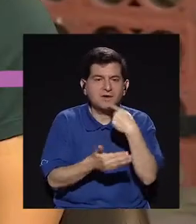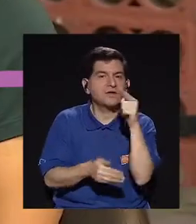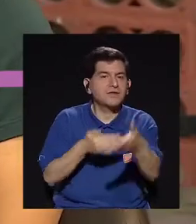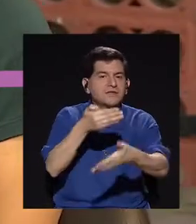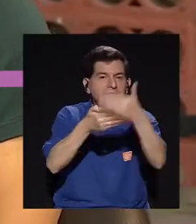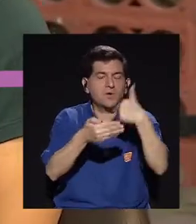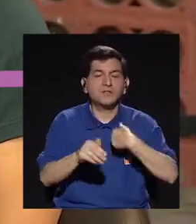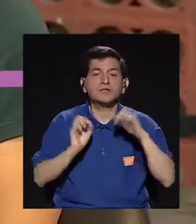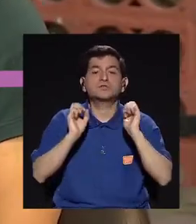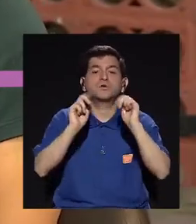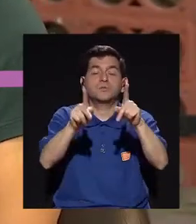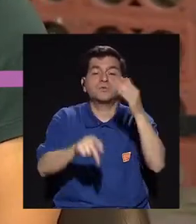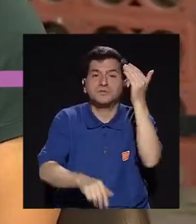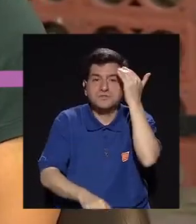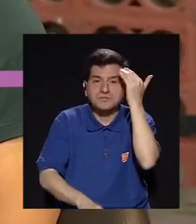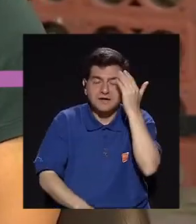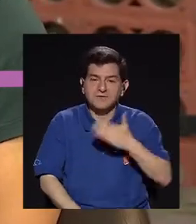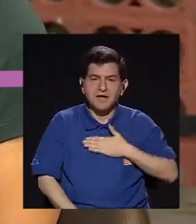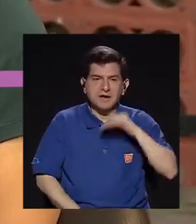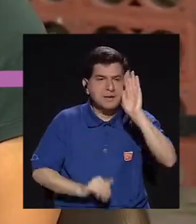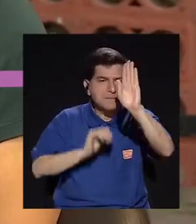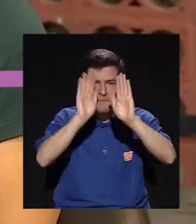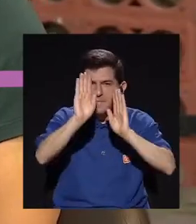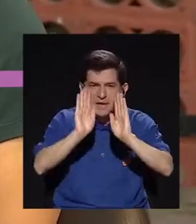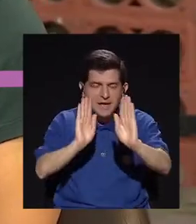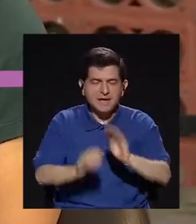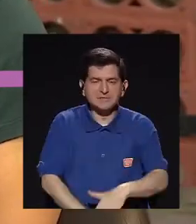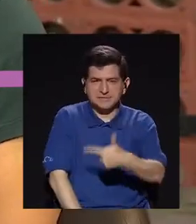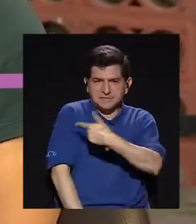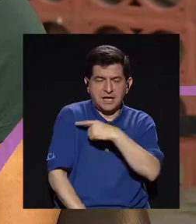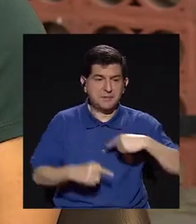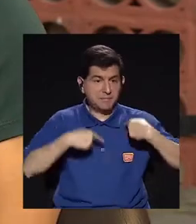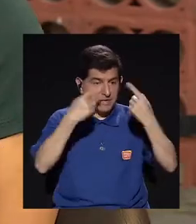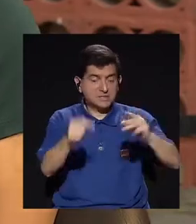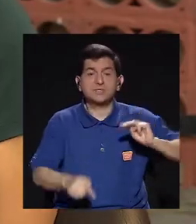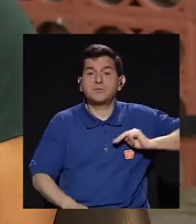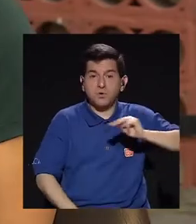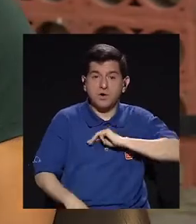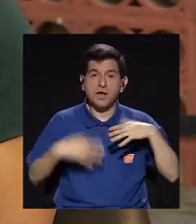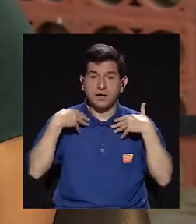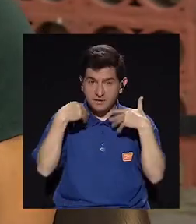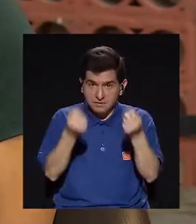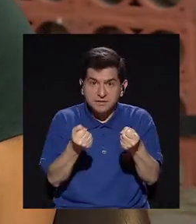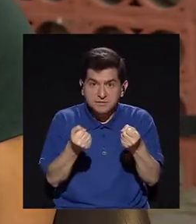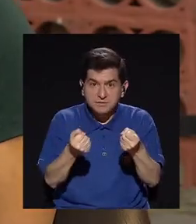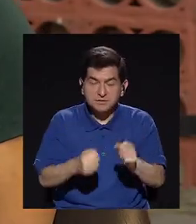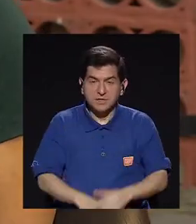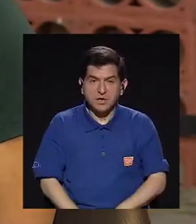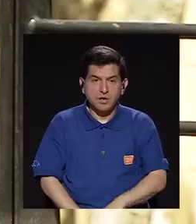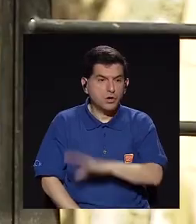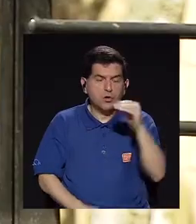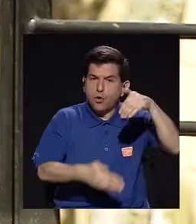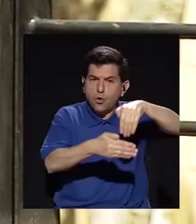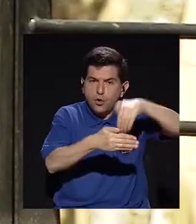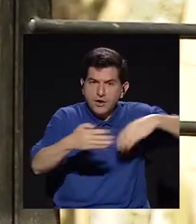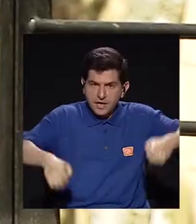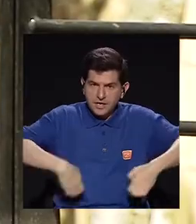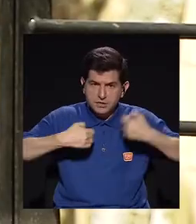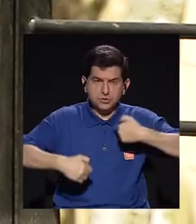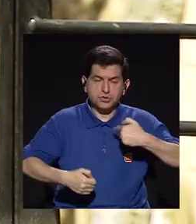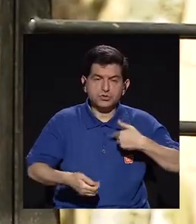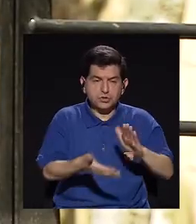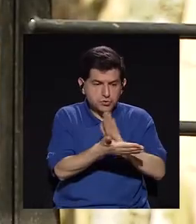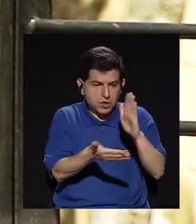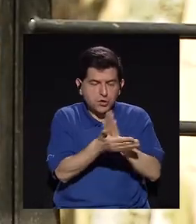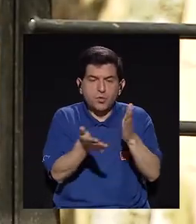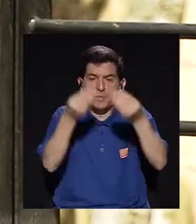Yo tengo la posibilidad de saber mi esquema de vacunación, digamos, yendo al Ministerio de Salud, o hay algún registro si